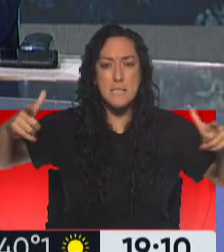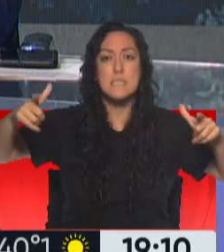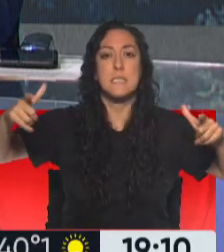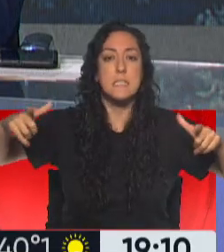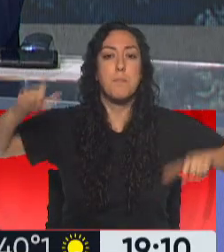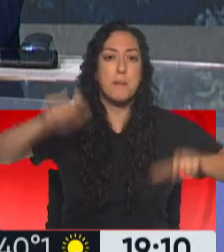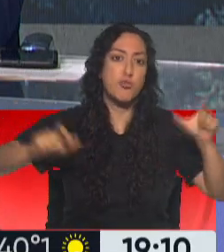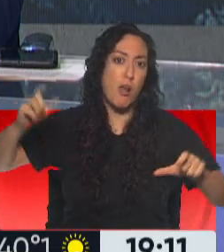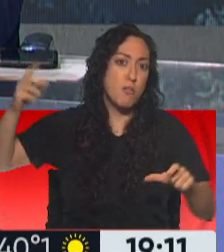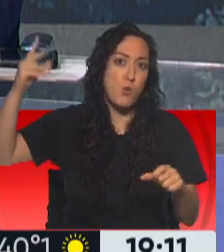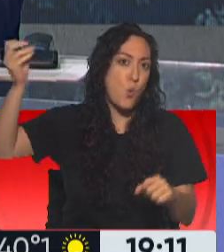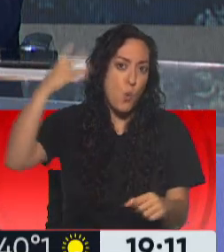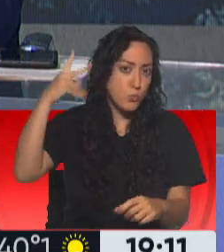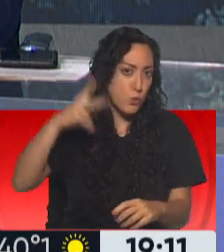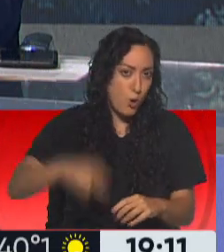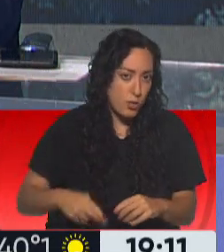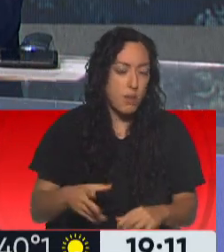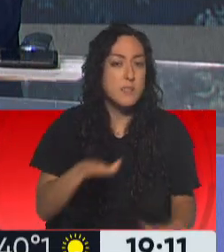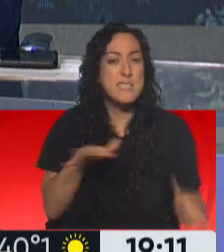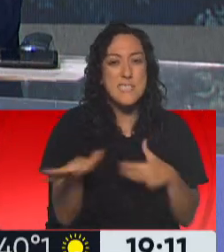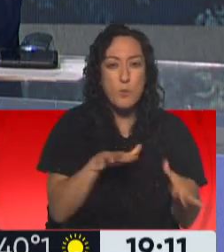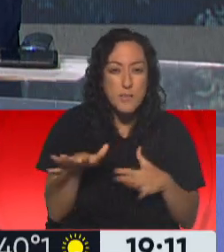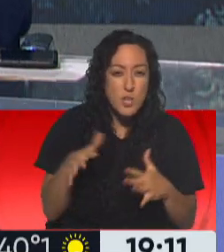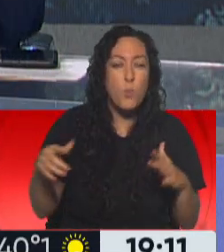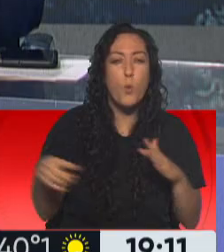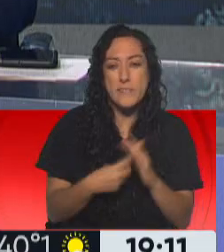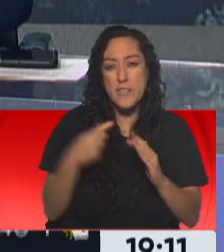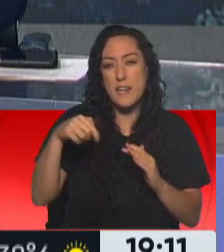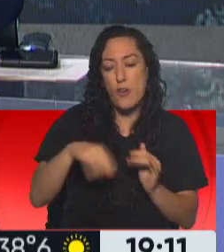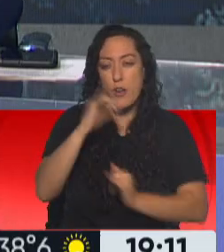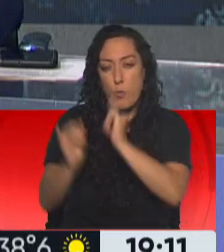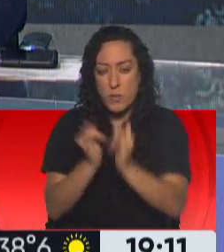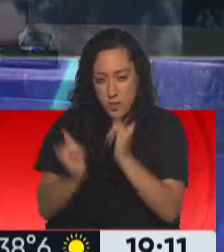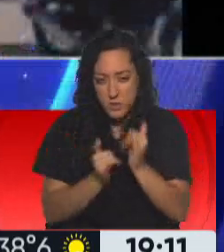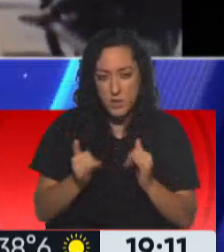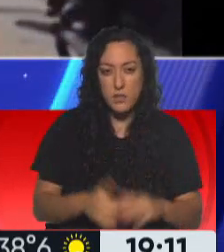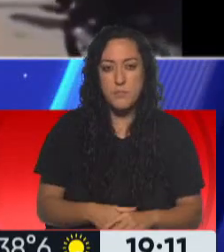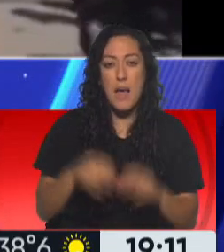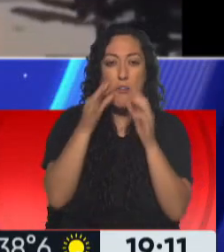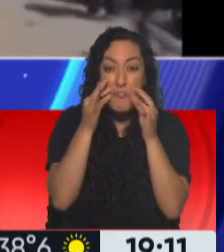Alfredo Simón, que nos va a contar cuál es la situación en la ciudad de Buenos Aires en este momento. Alfredo, ¿nos escuchás?